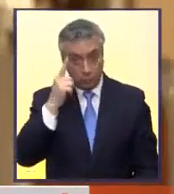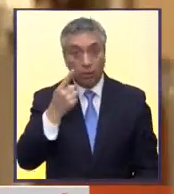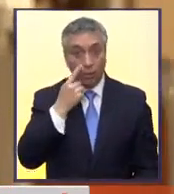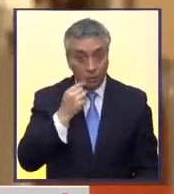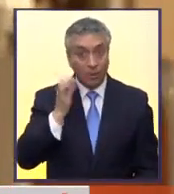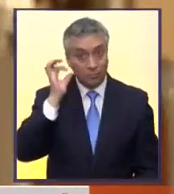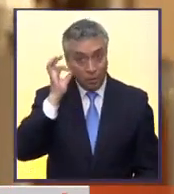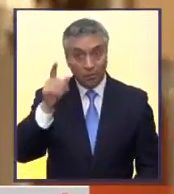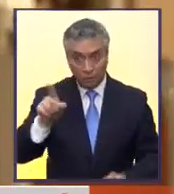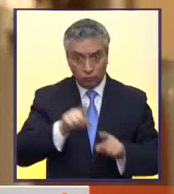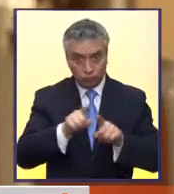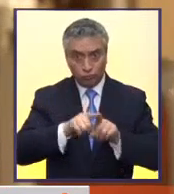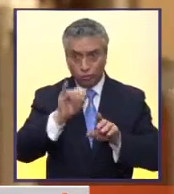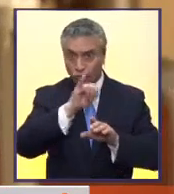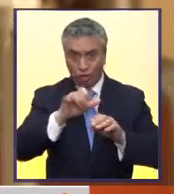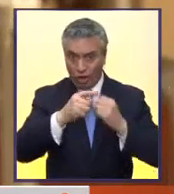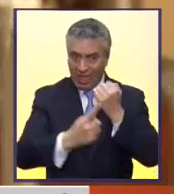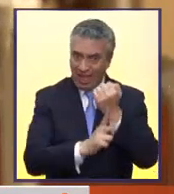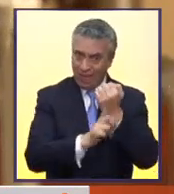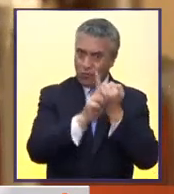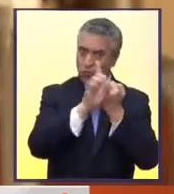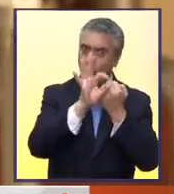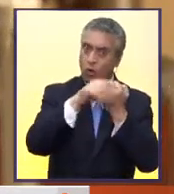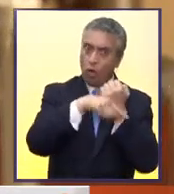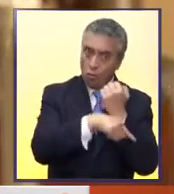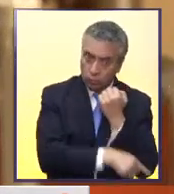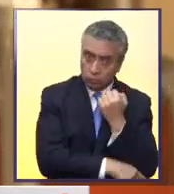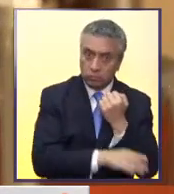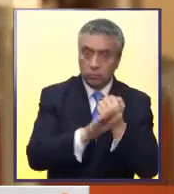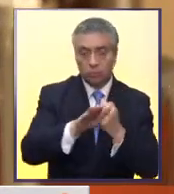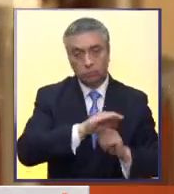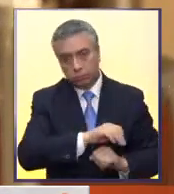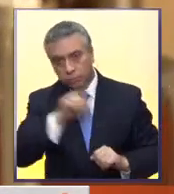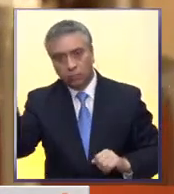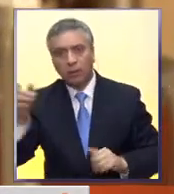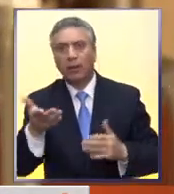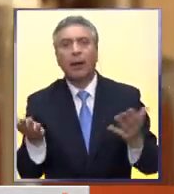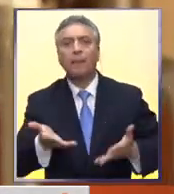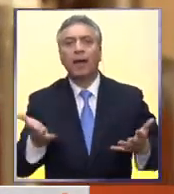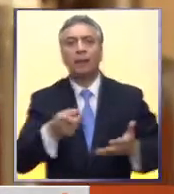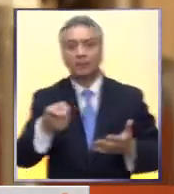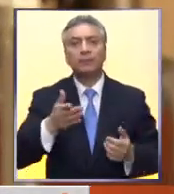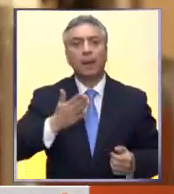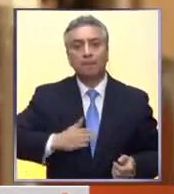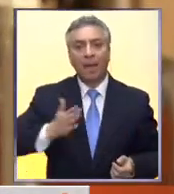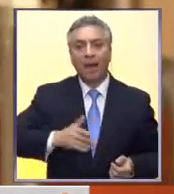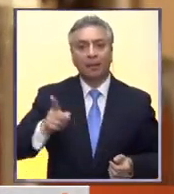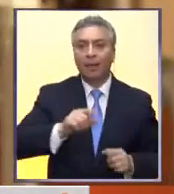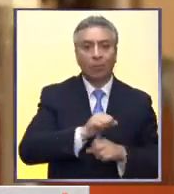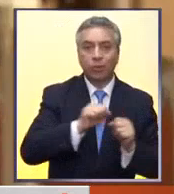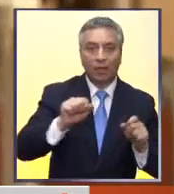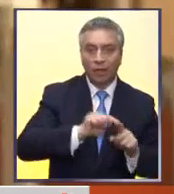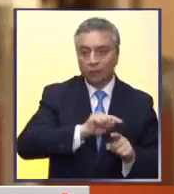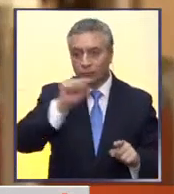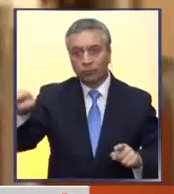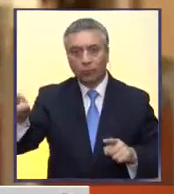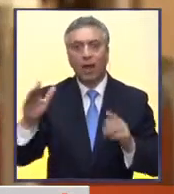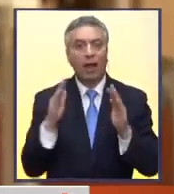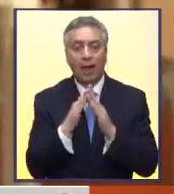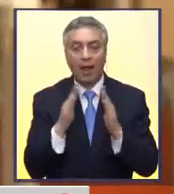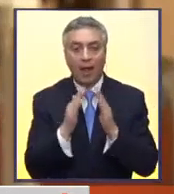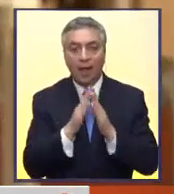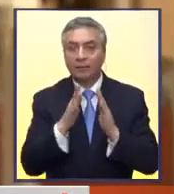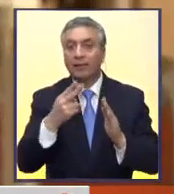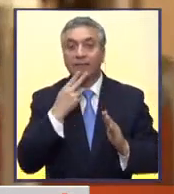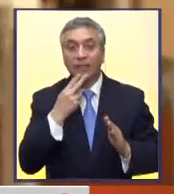zonas extremas también y que van a ir. ¿Qué pasa con ellos que están el martes? No pueden ir a sus casas o donde vivan